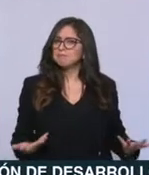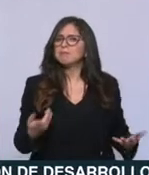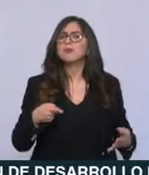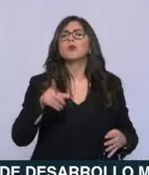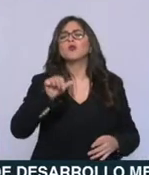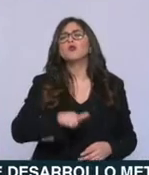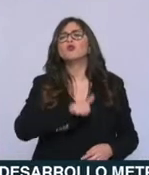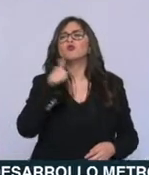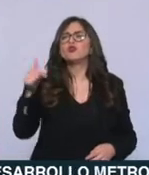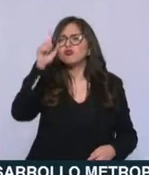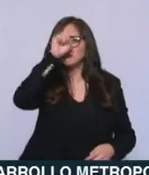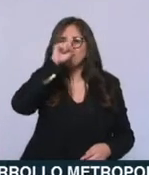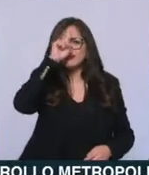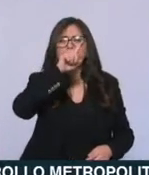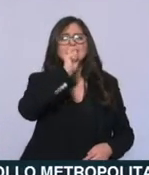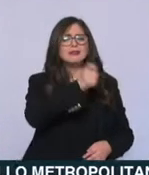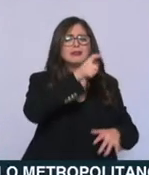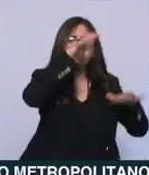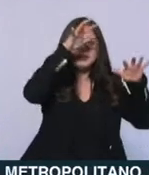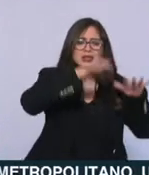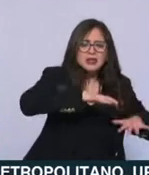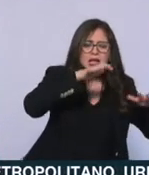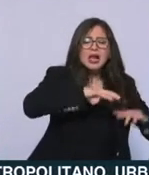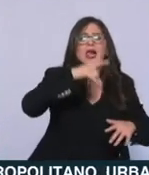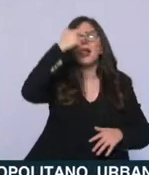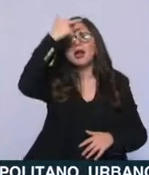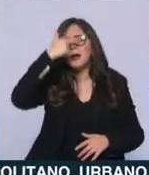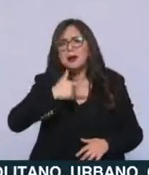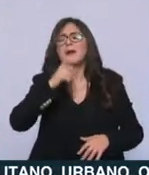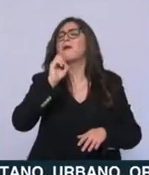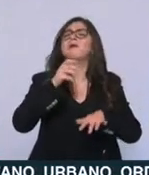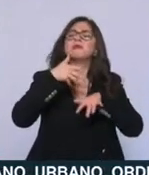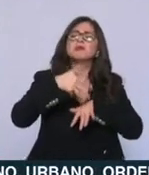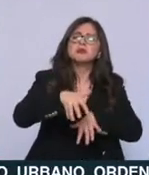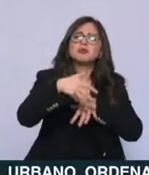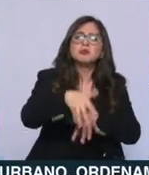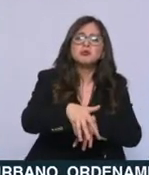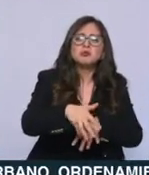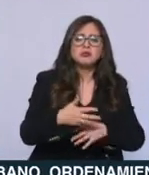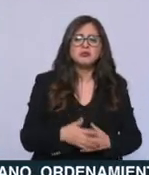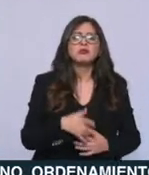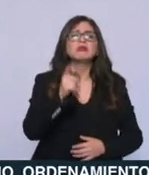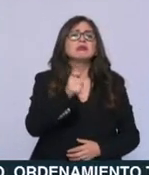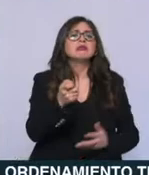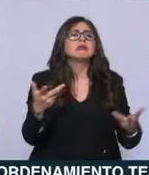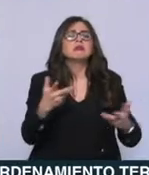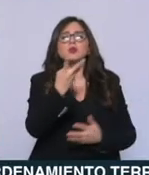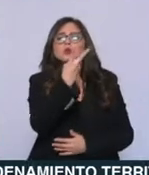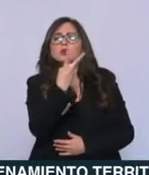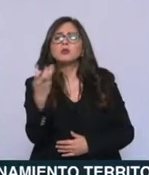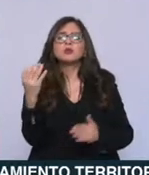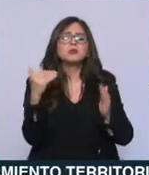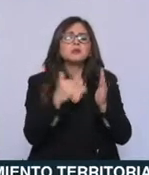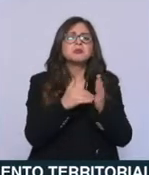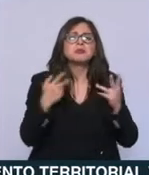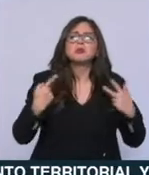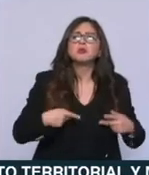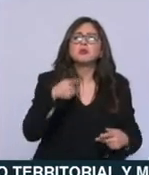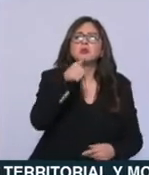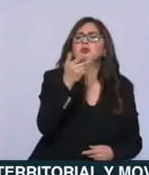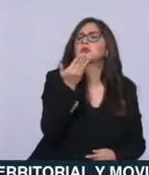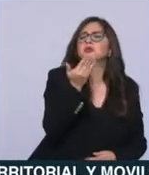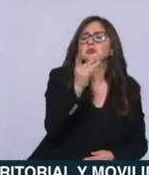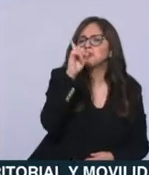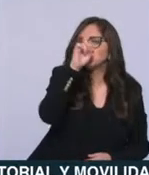lluvia, tanto para la noche como para la Marcha del Orgullo, le podemos hacer a las casi 400,000 personas que asisten? Así es, pues la